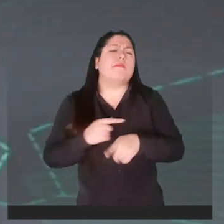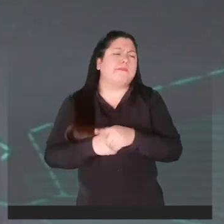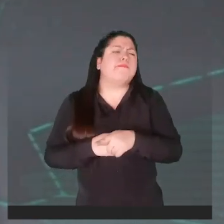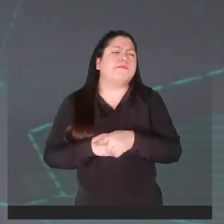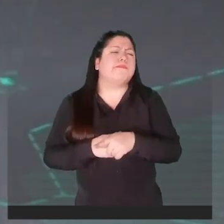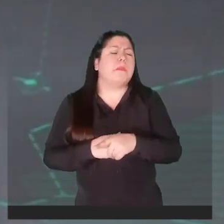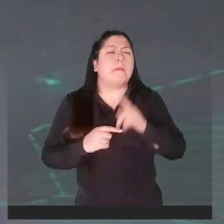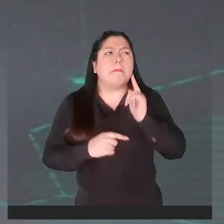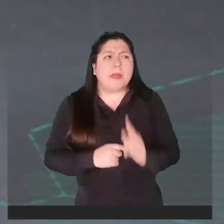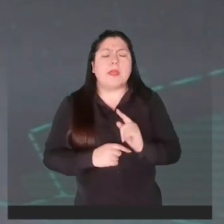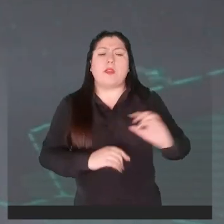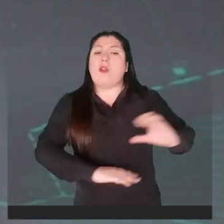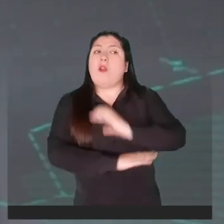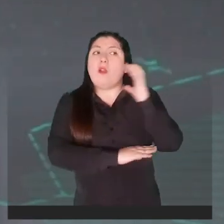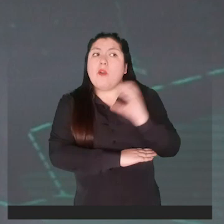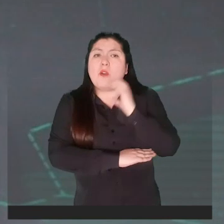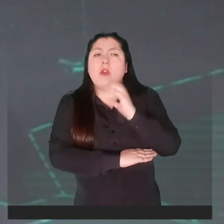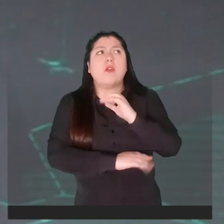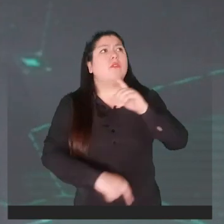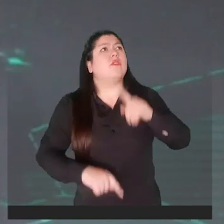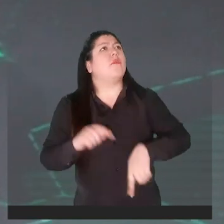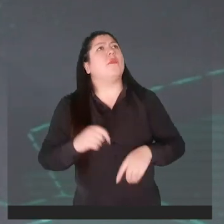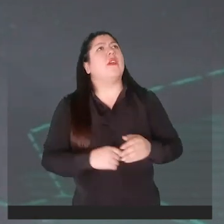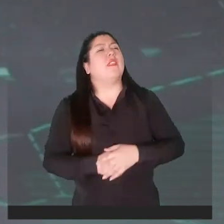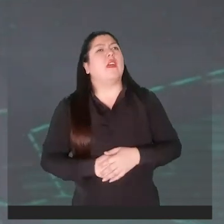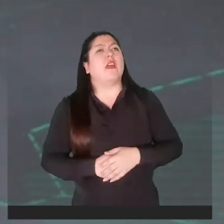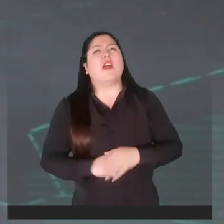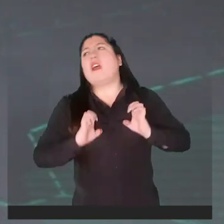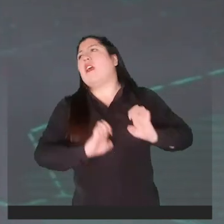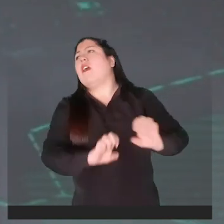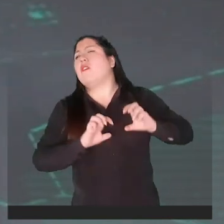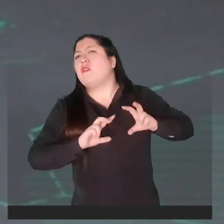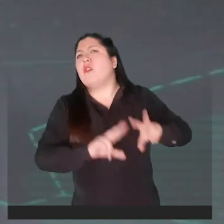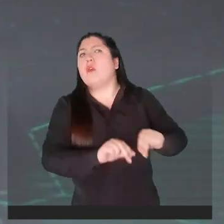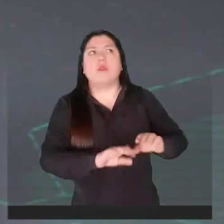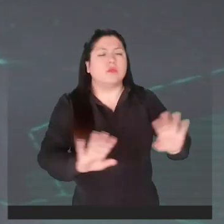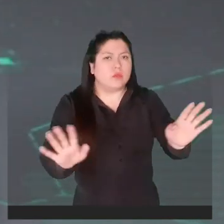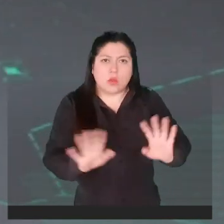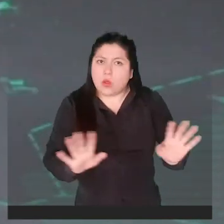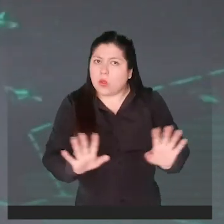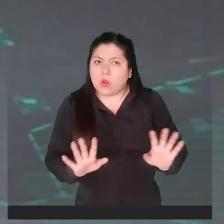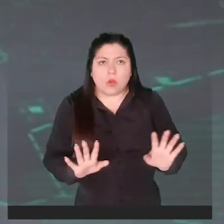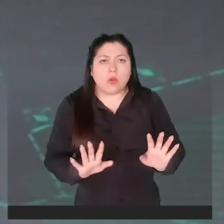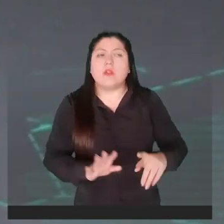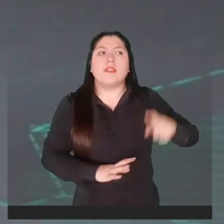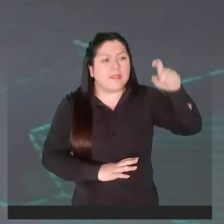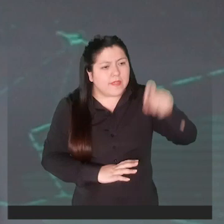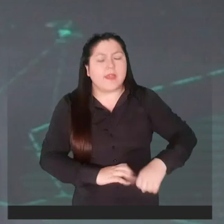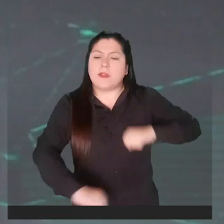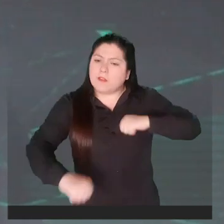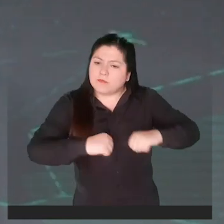creo es que Colombia no puede tirar la toalla frente a la necesidad imperiosa de